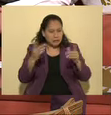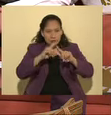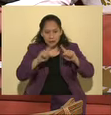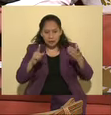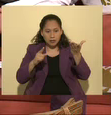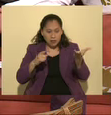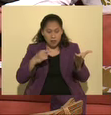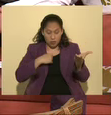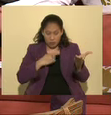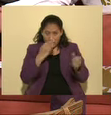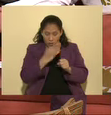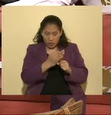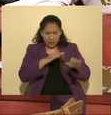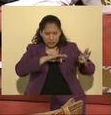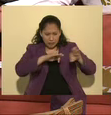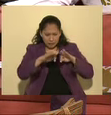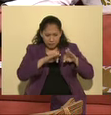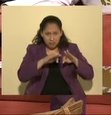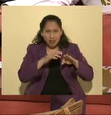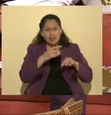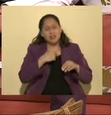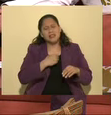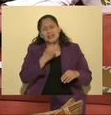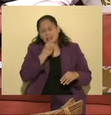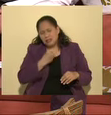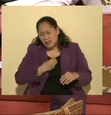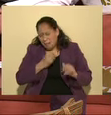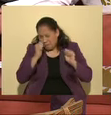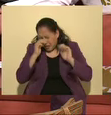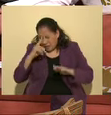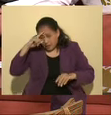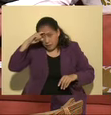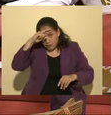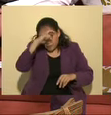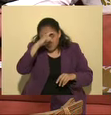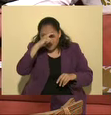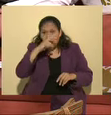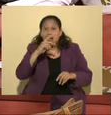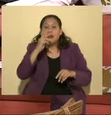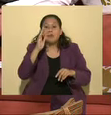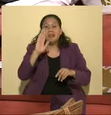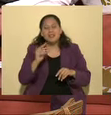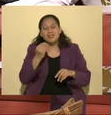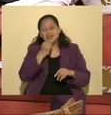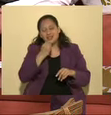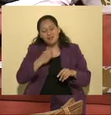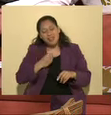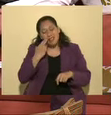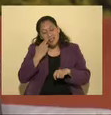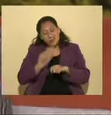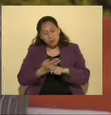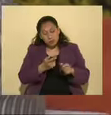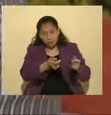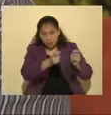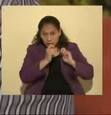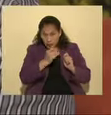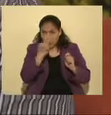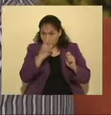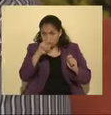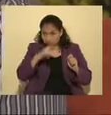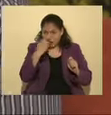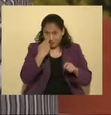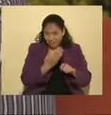que estamos haciendo nos está pesando y le llamamos responsabilidad a lo que no está siendo